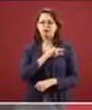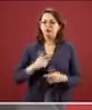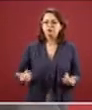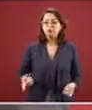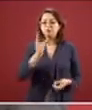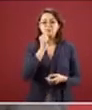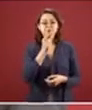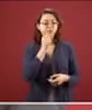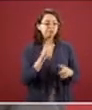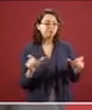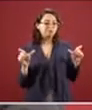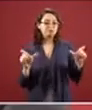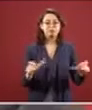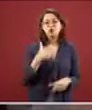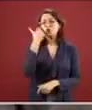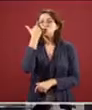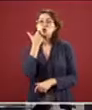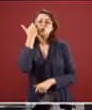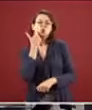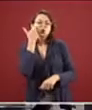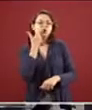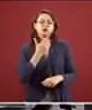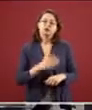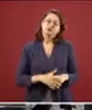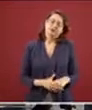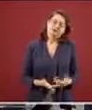de alcahuetes y de lambiscones.